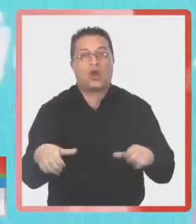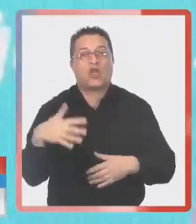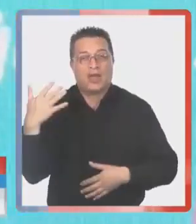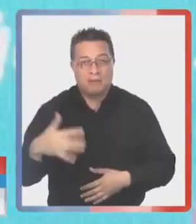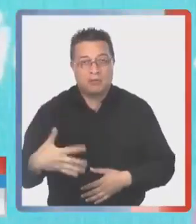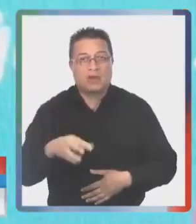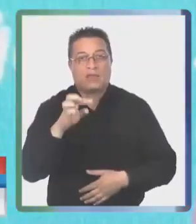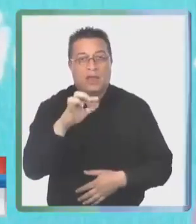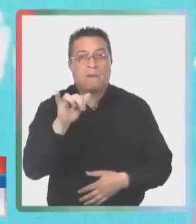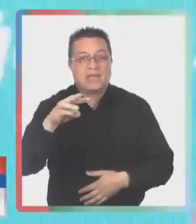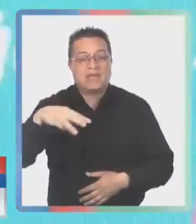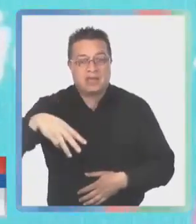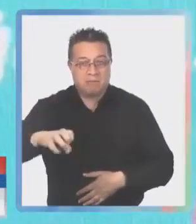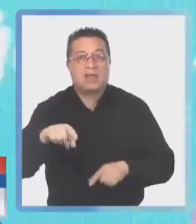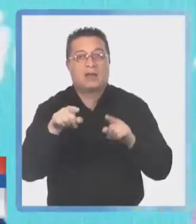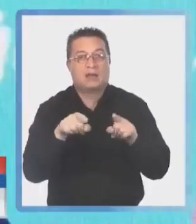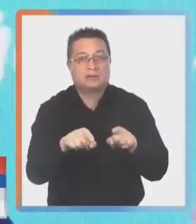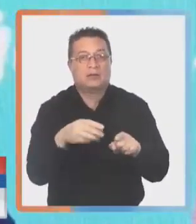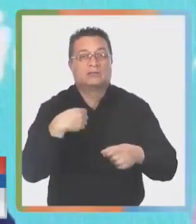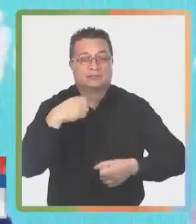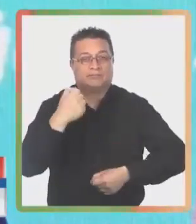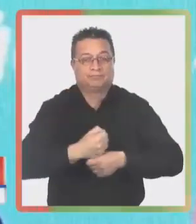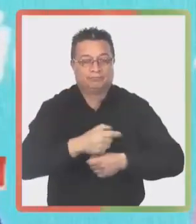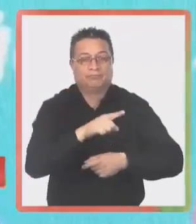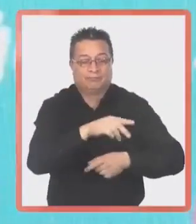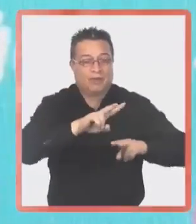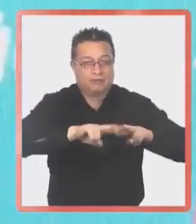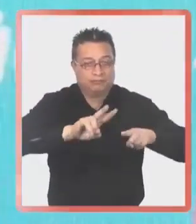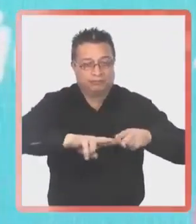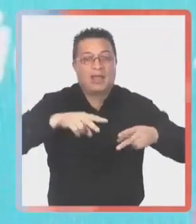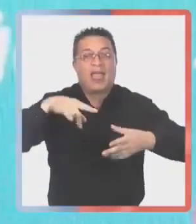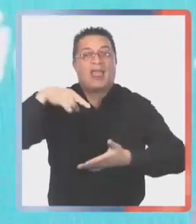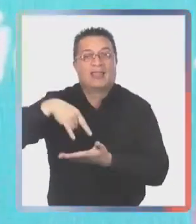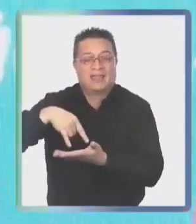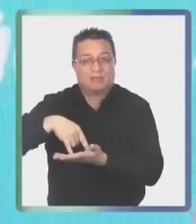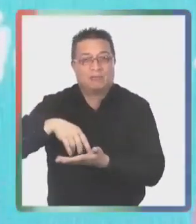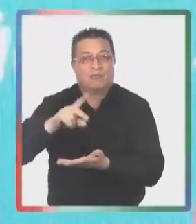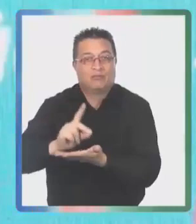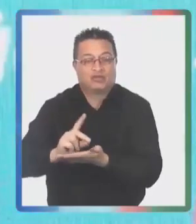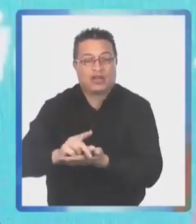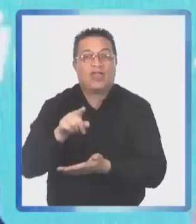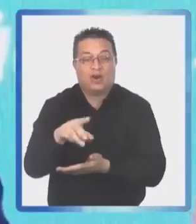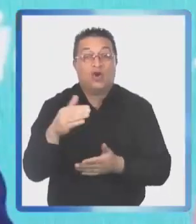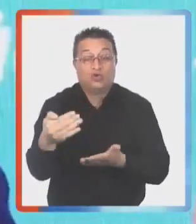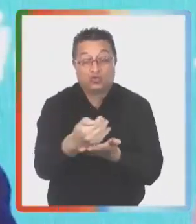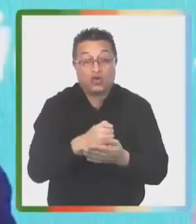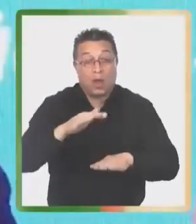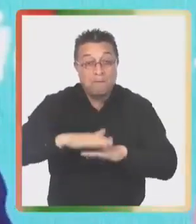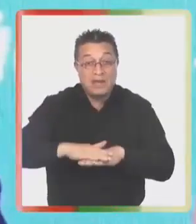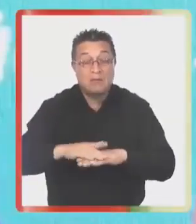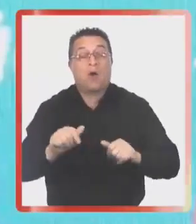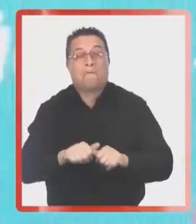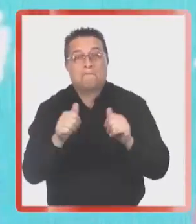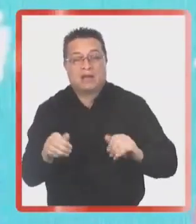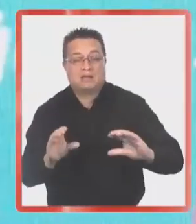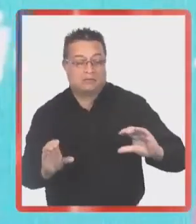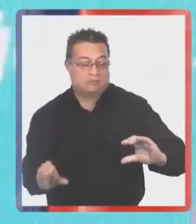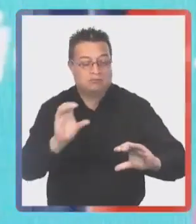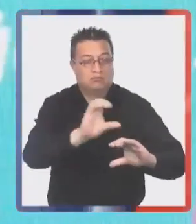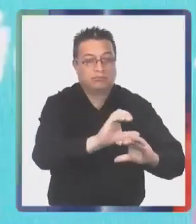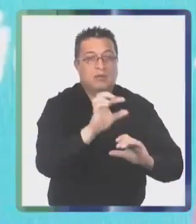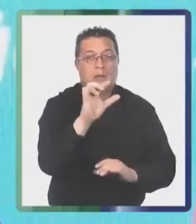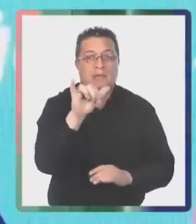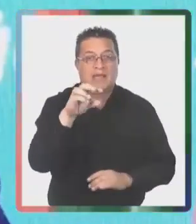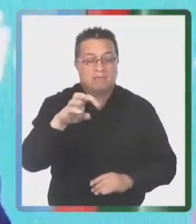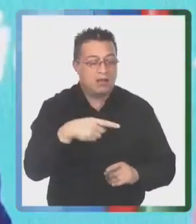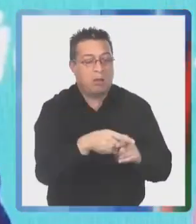parte importante de las pymes, que fue el acuerdo que se llegó en la Cámara de Diputados, para que el aumento del sueldo mínimo venga también con un apoyo a las pymes